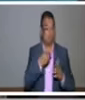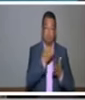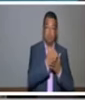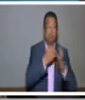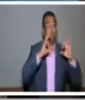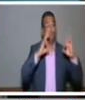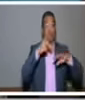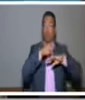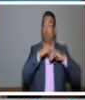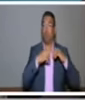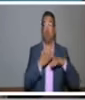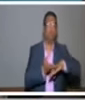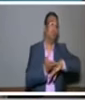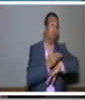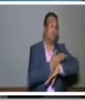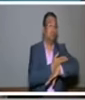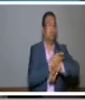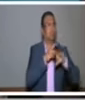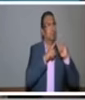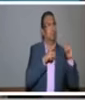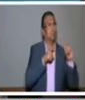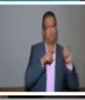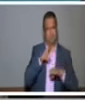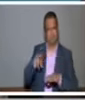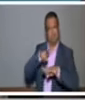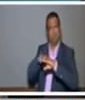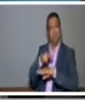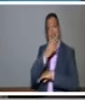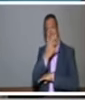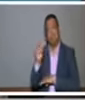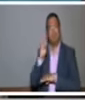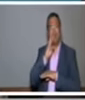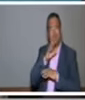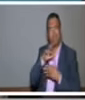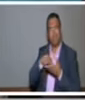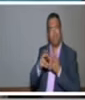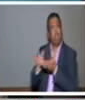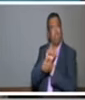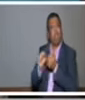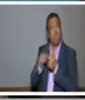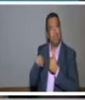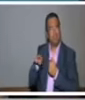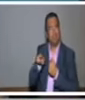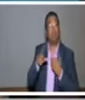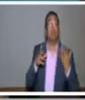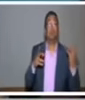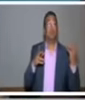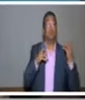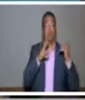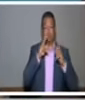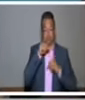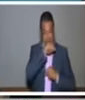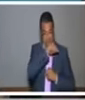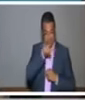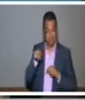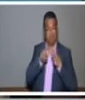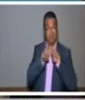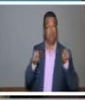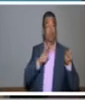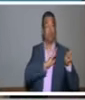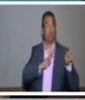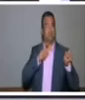fiscal, que echemos para adelante la economía si lastimamos nuestros recursos naturales. Y esa comprensión la tienen que tener los miembros de la Junta de Control Fiscal. Como